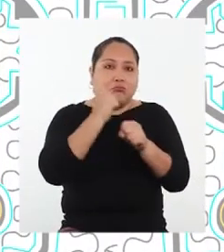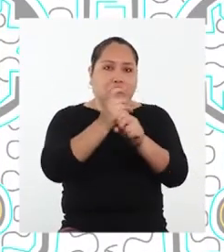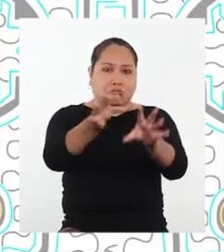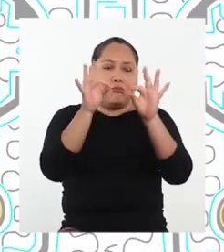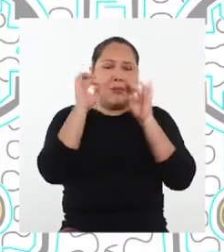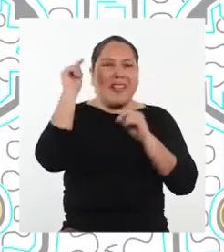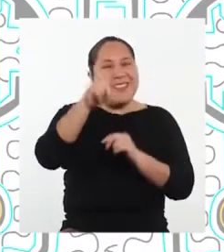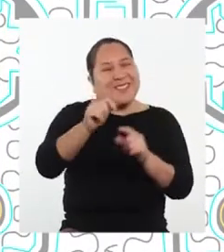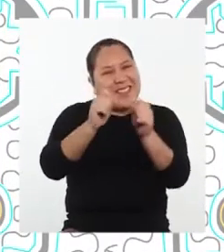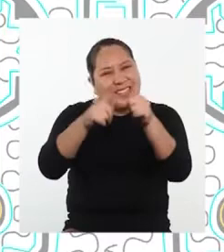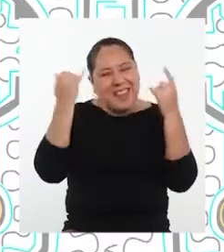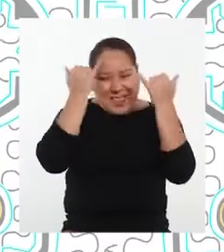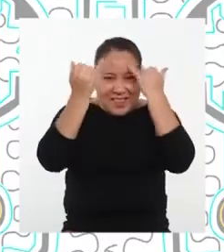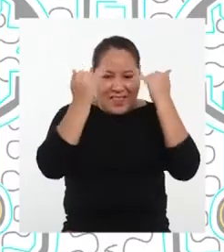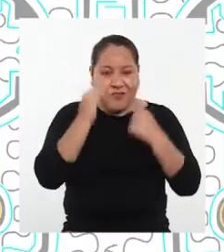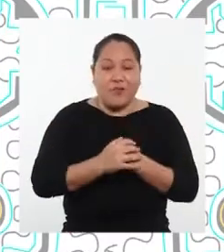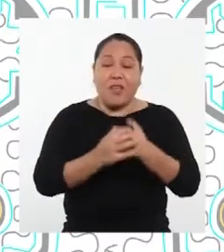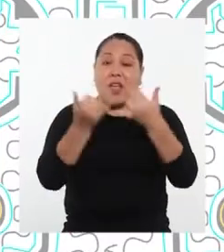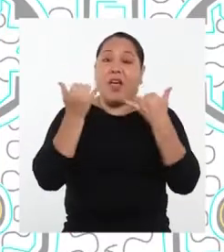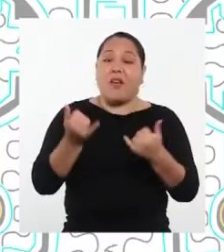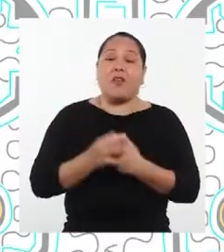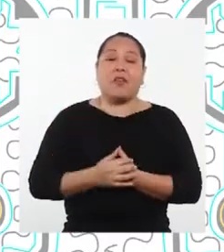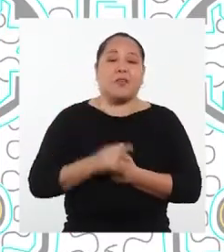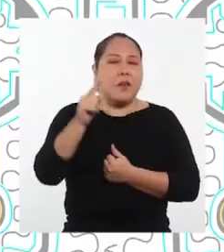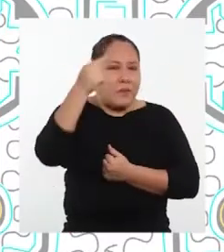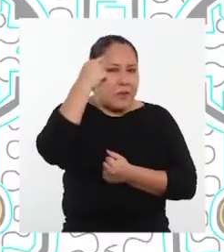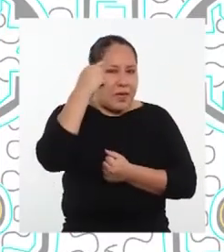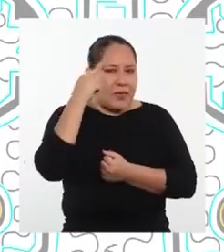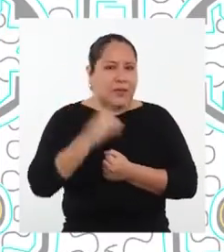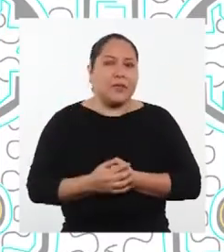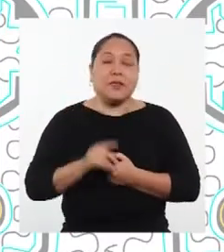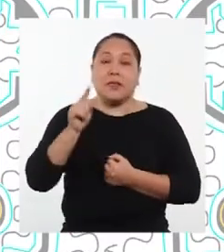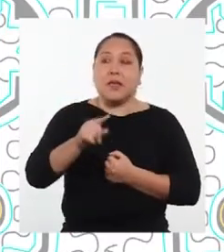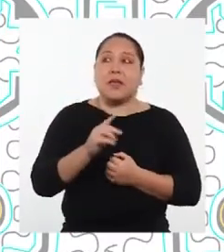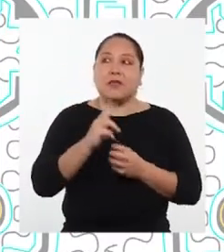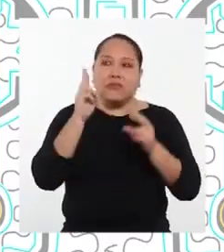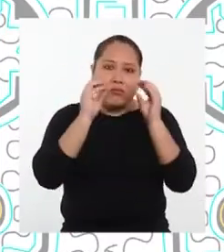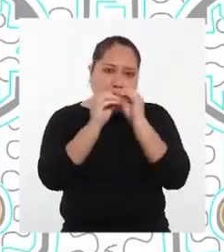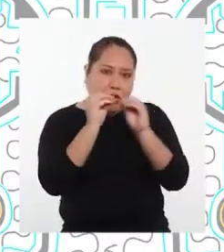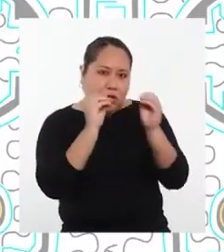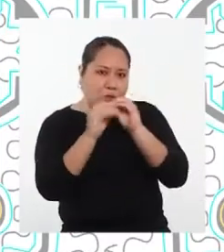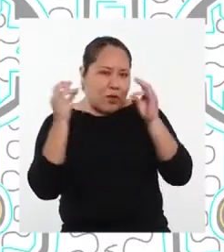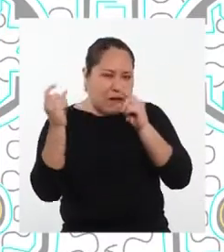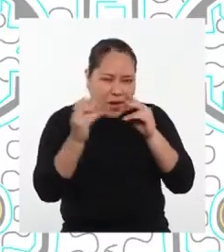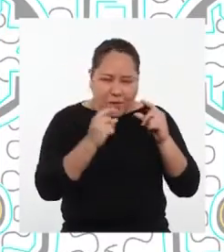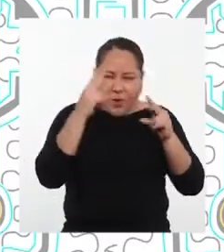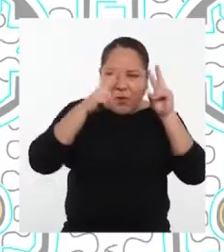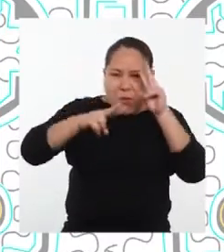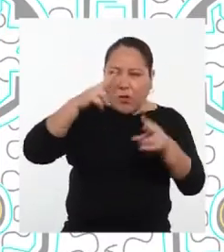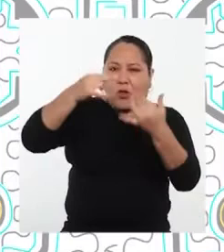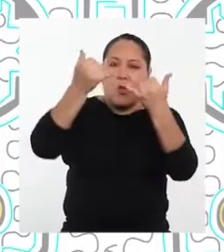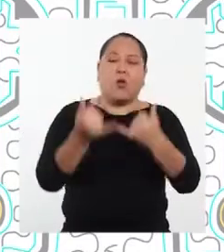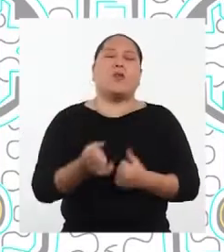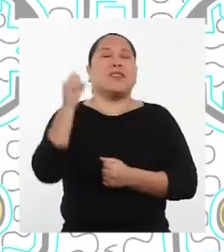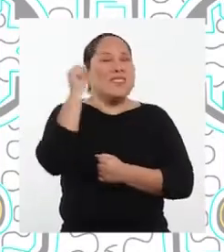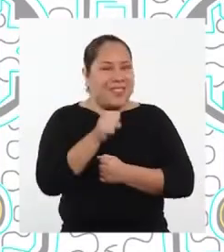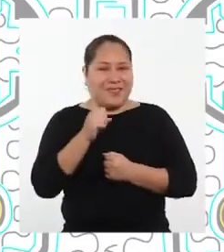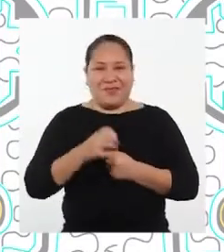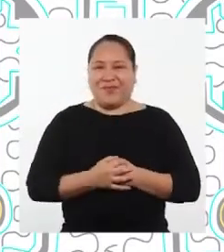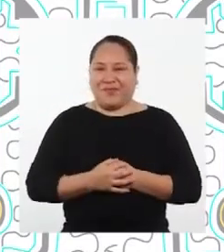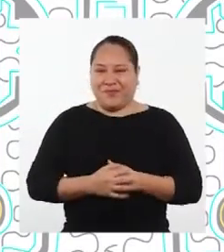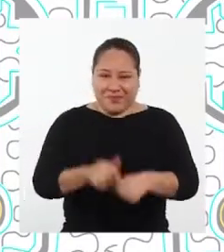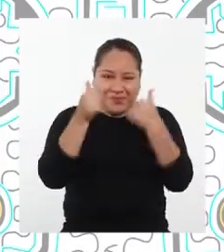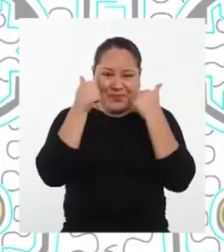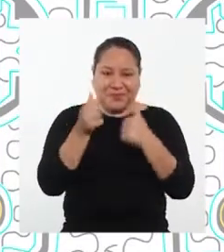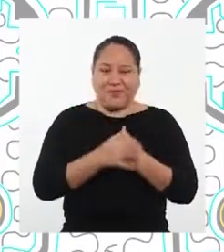hacerlo mejor. Esa es una gran idea. Ahora, ¿qué les parece si repasamos rápidamente lo que hemos visto el día de hoy?